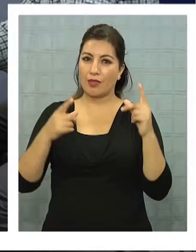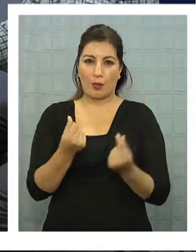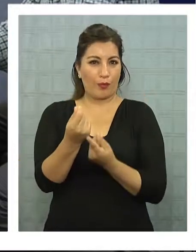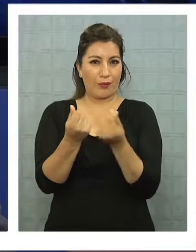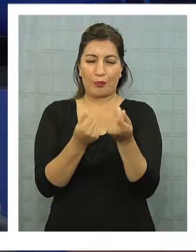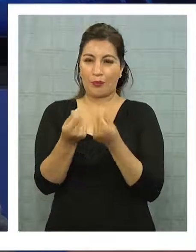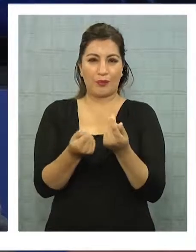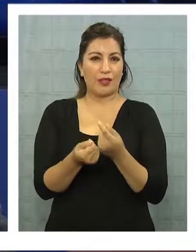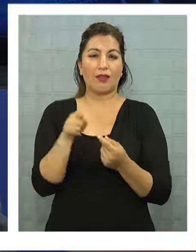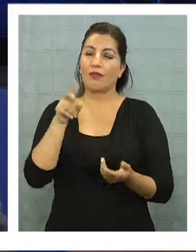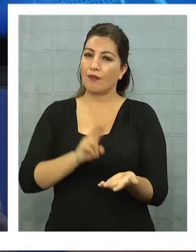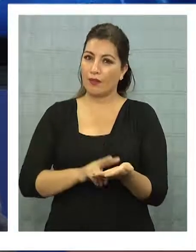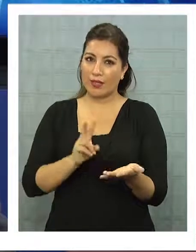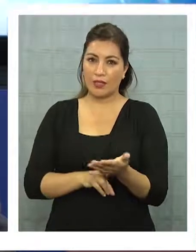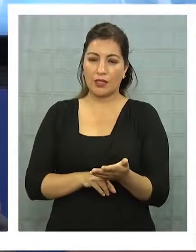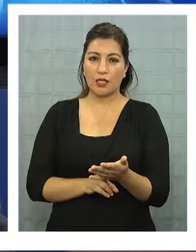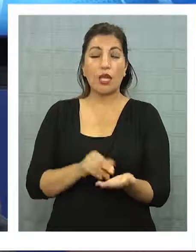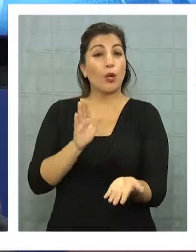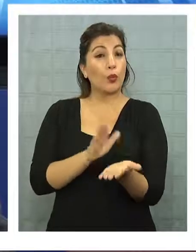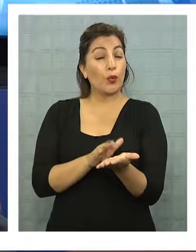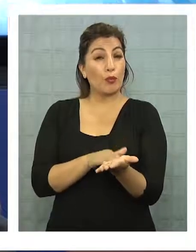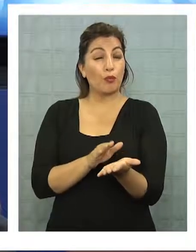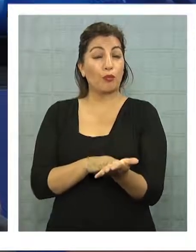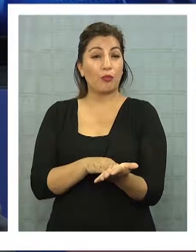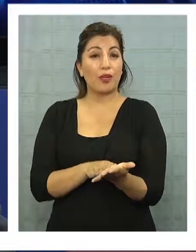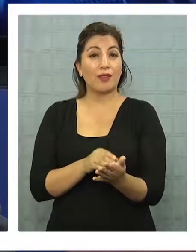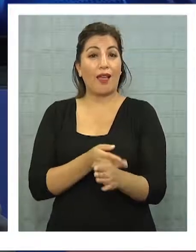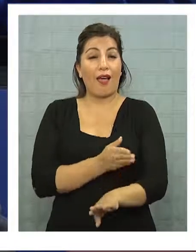Aquí ellos tienen que perder una cierta cantidad de sus indecentes